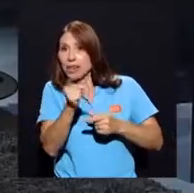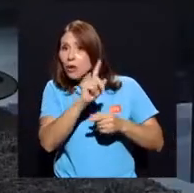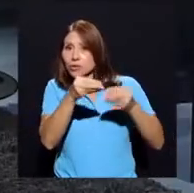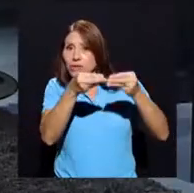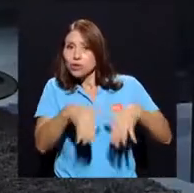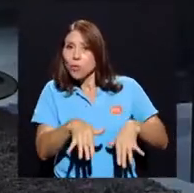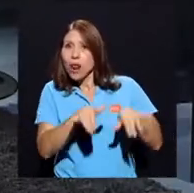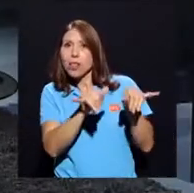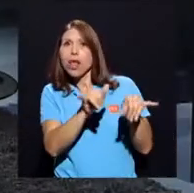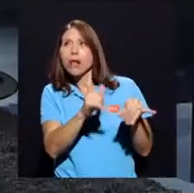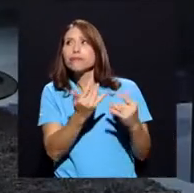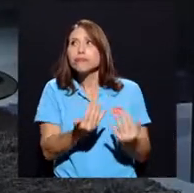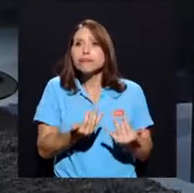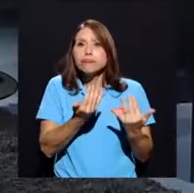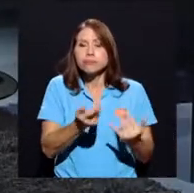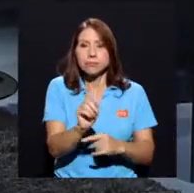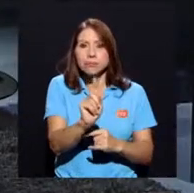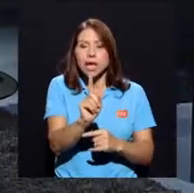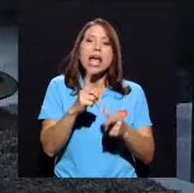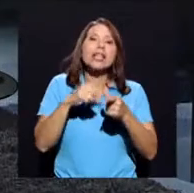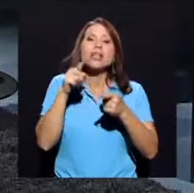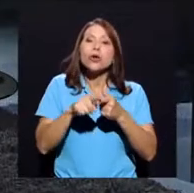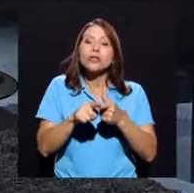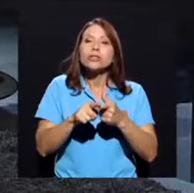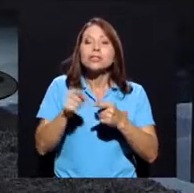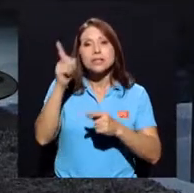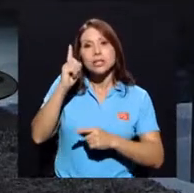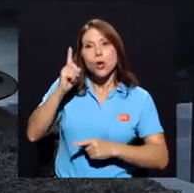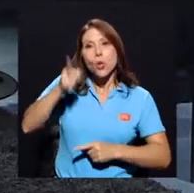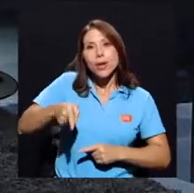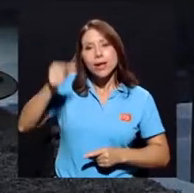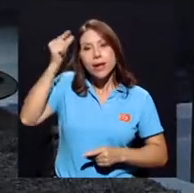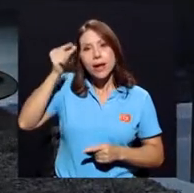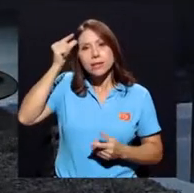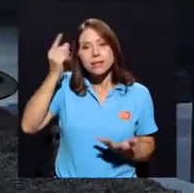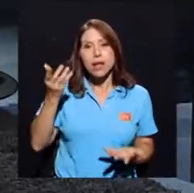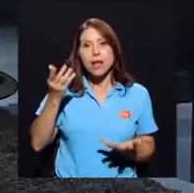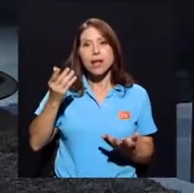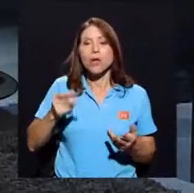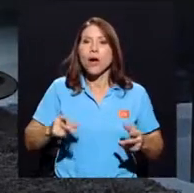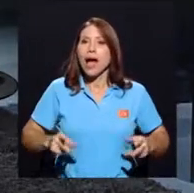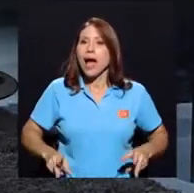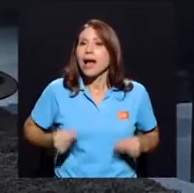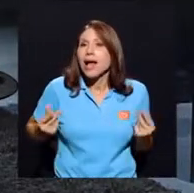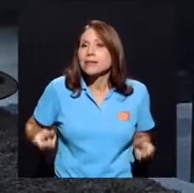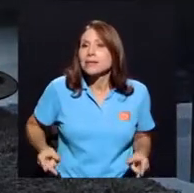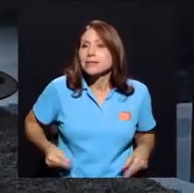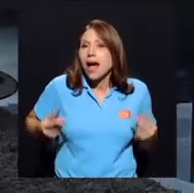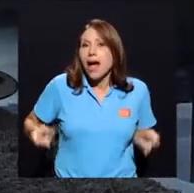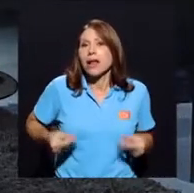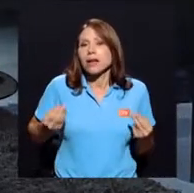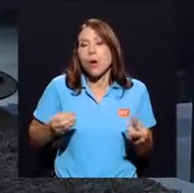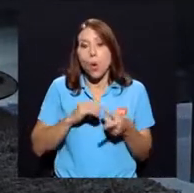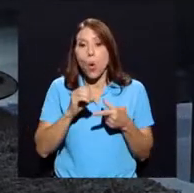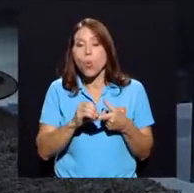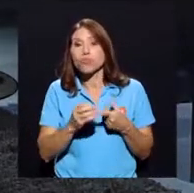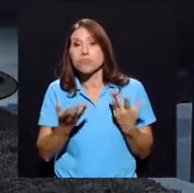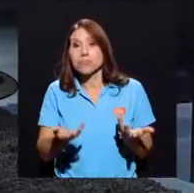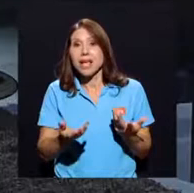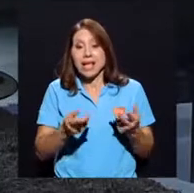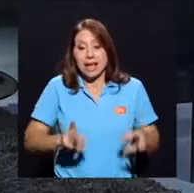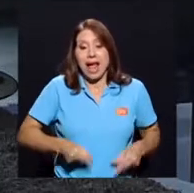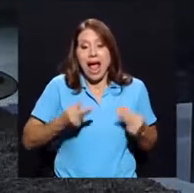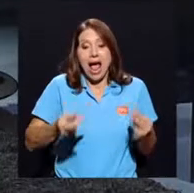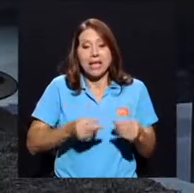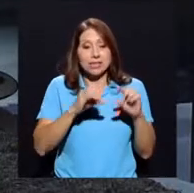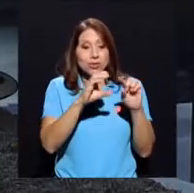se cree se obliga al estado de a gastar o redireccionar gasto